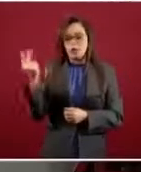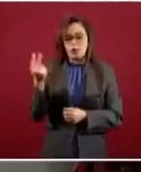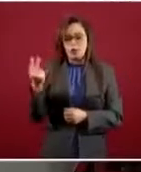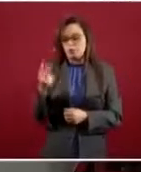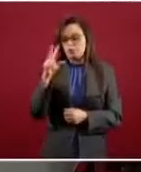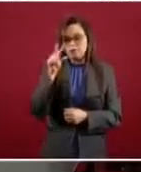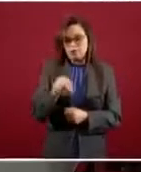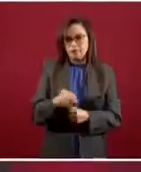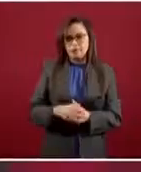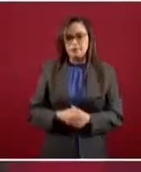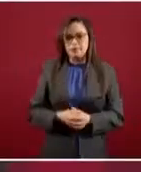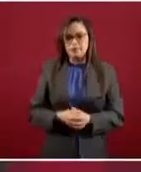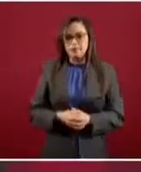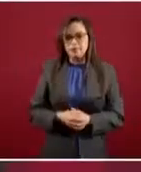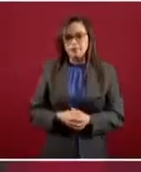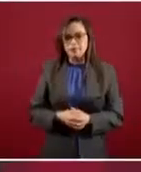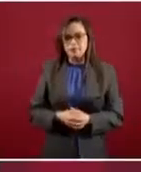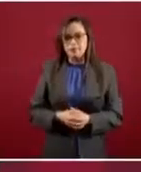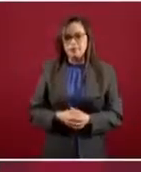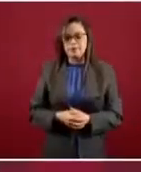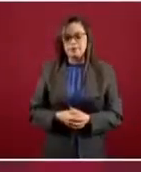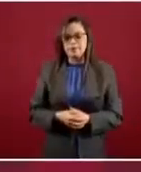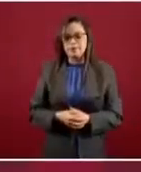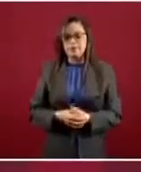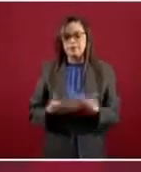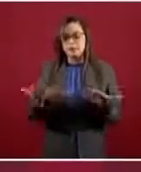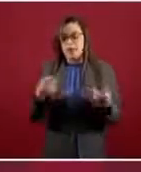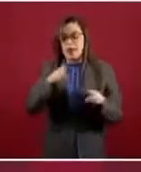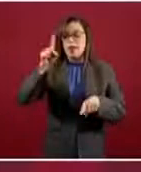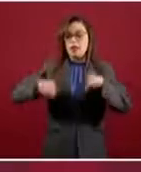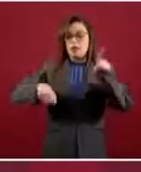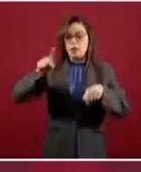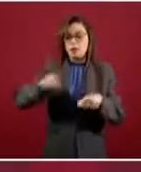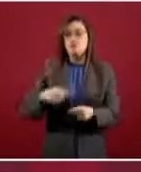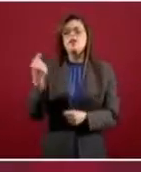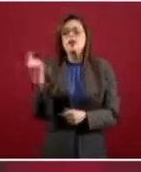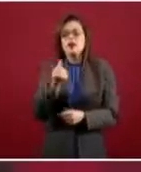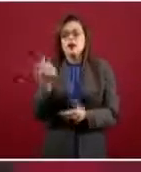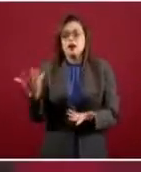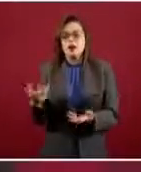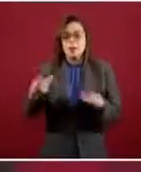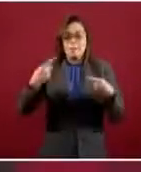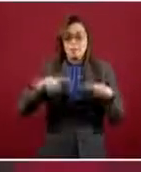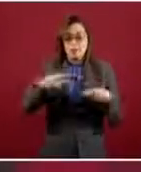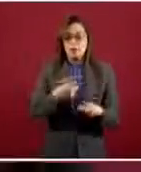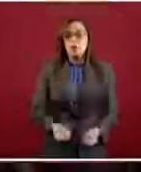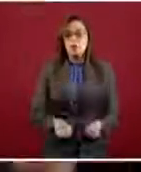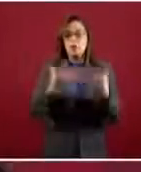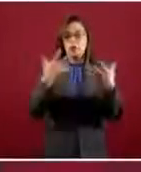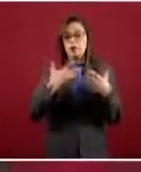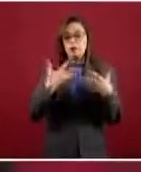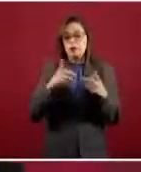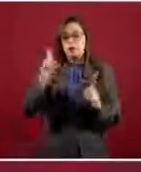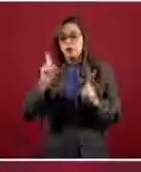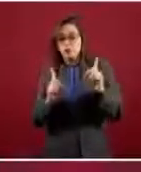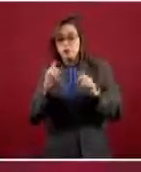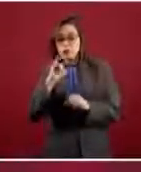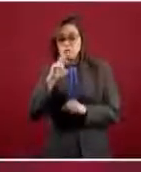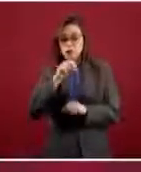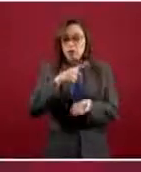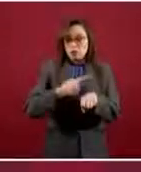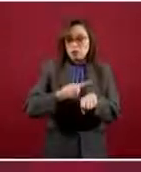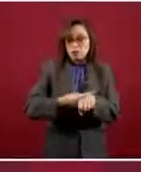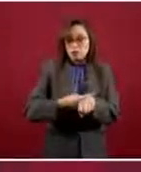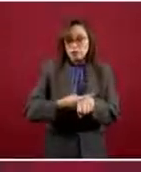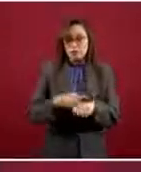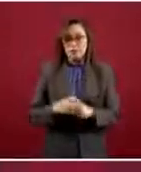hacen depende del número de casos sospechosos que se identifican. Es decir, no hay un plan de decir voy a hacer tantas